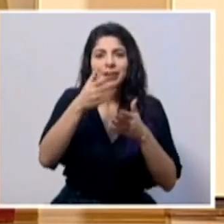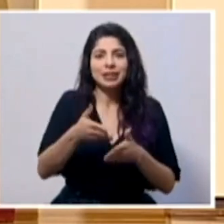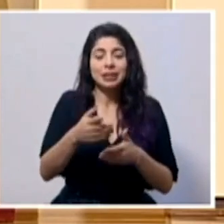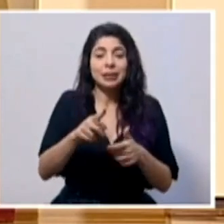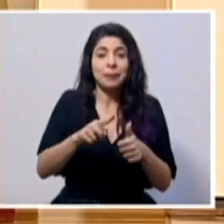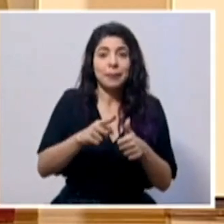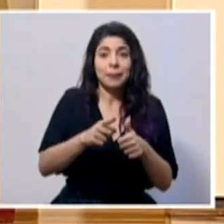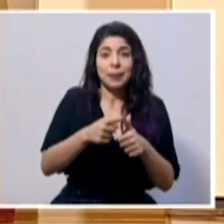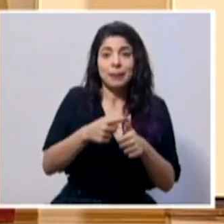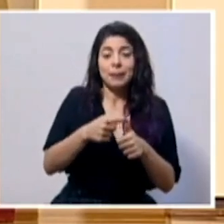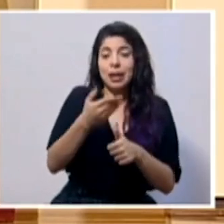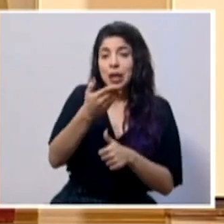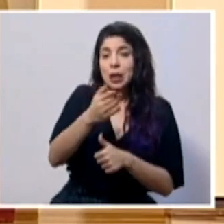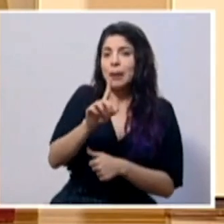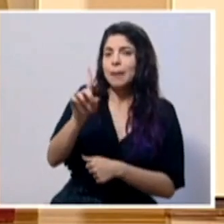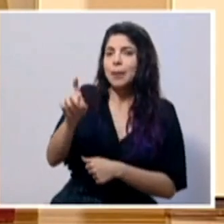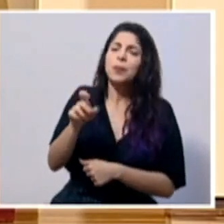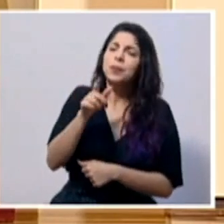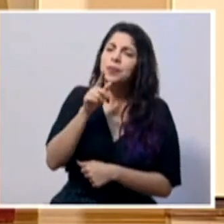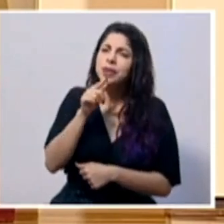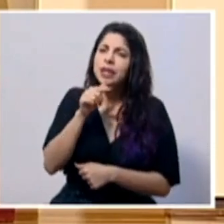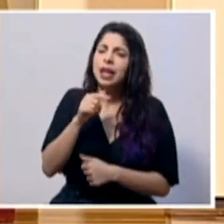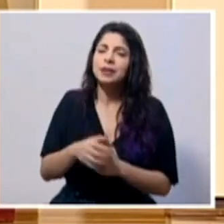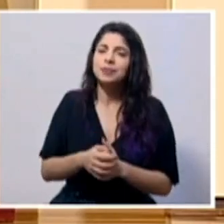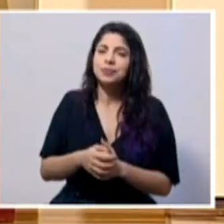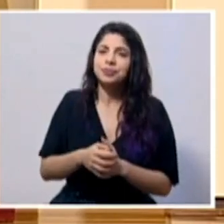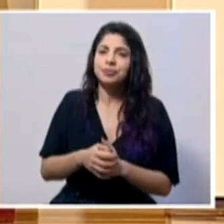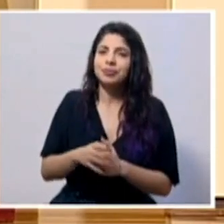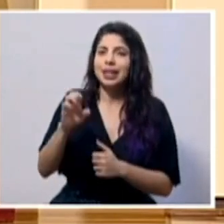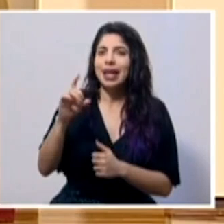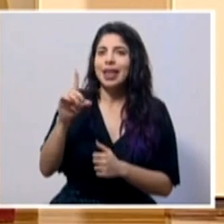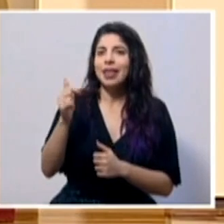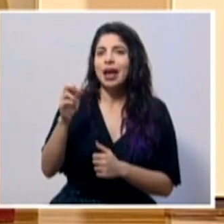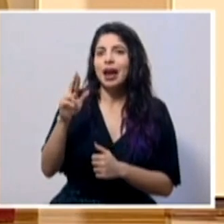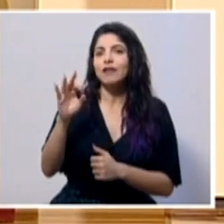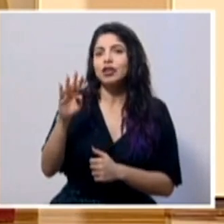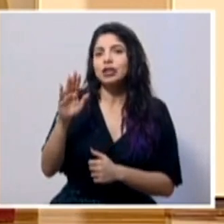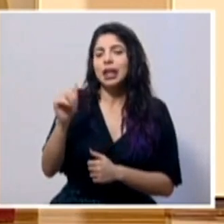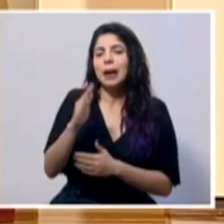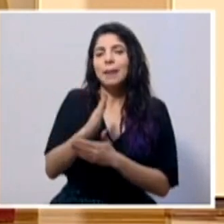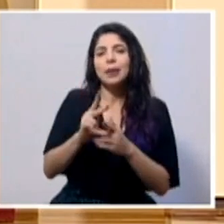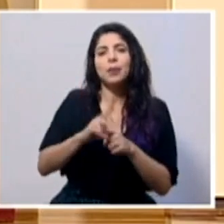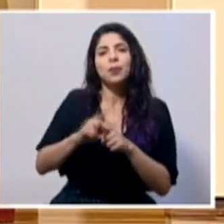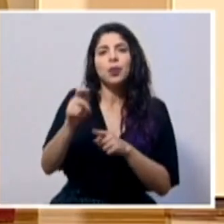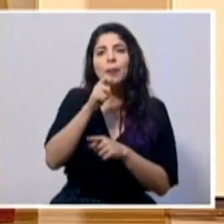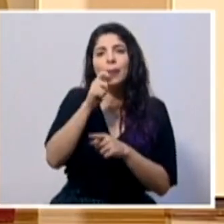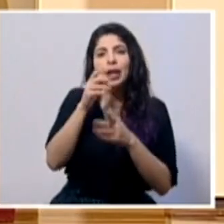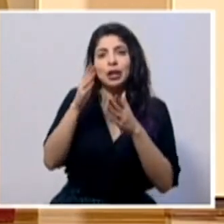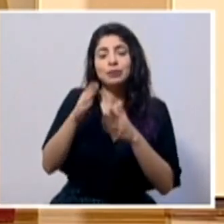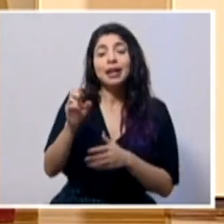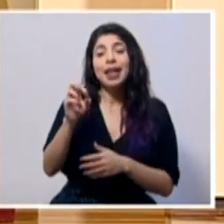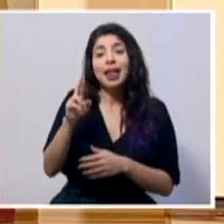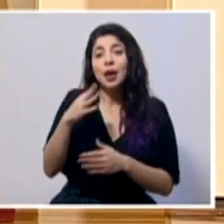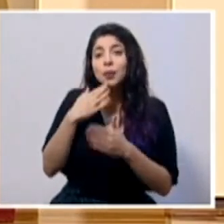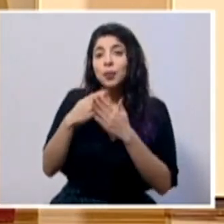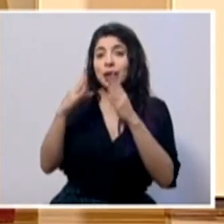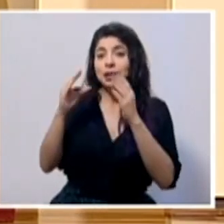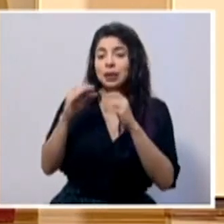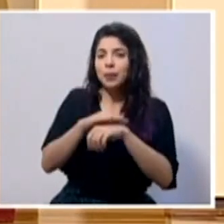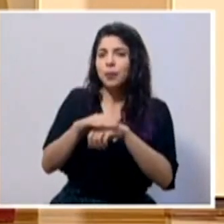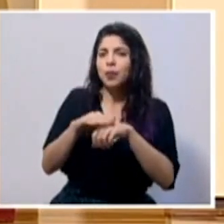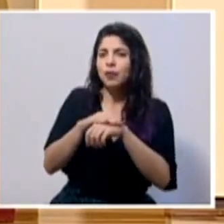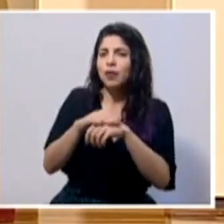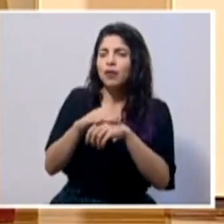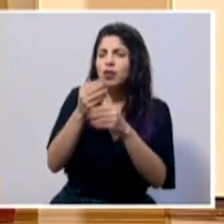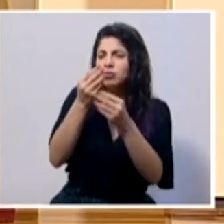El primero de estos es el colega Edgar Fonseca del medio Puro Periodismo. Don Edgar, muy buenas tardes. Por favor,